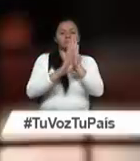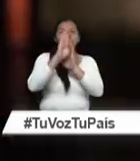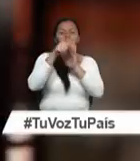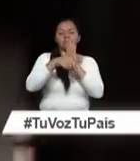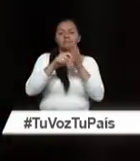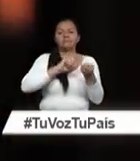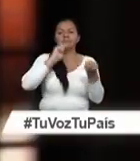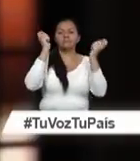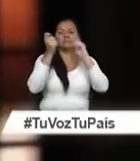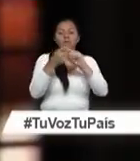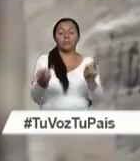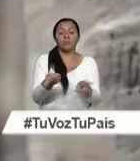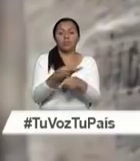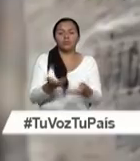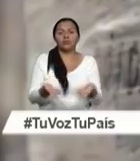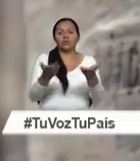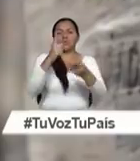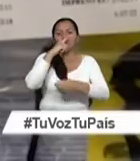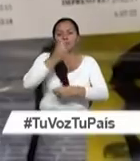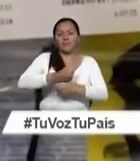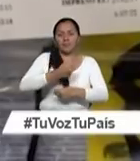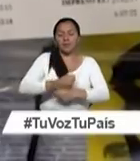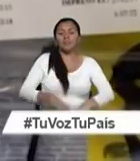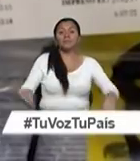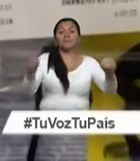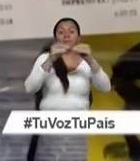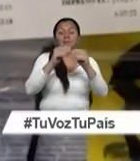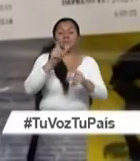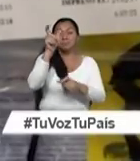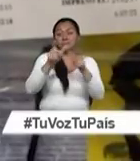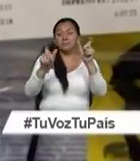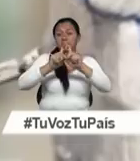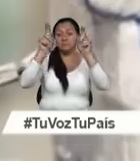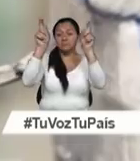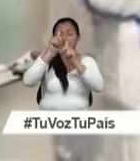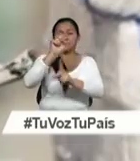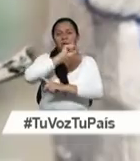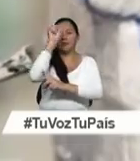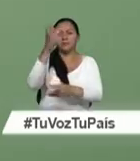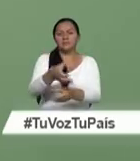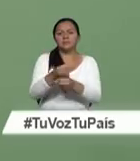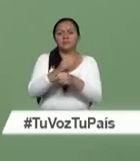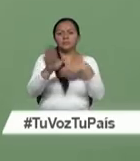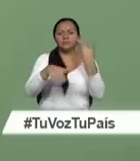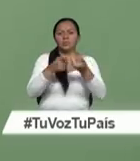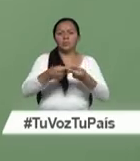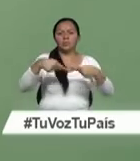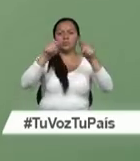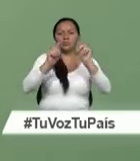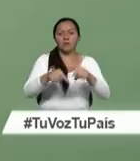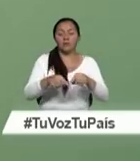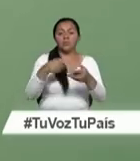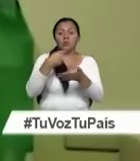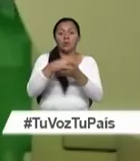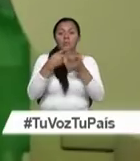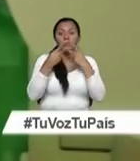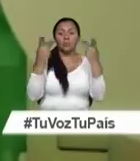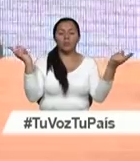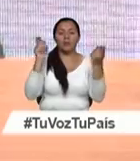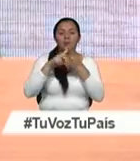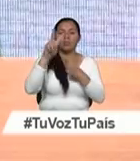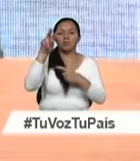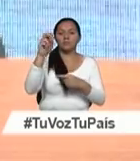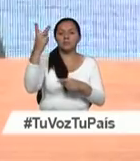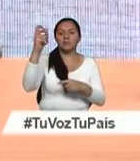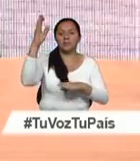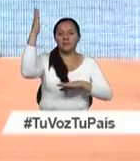matriz productiva, genera empleo, pues las empresas ganadoras tienen asegurados contratos de compra pública hasta 2020. Que